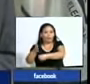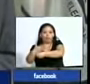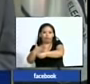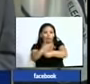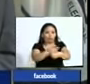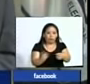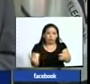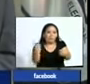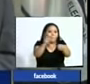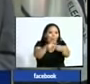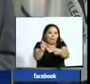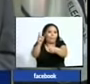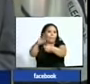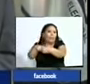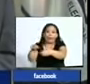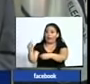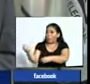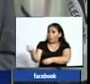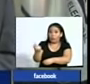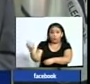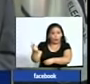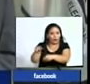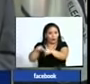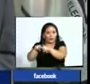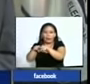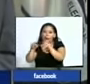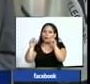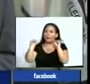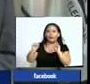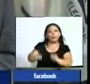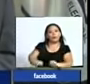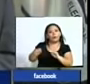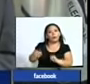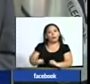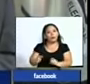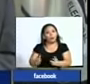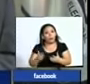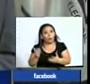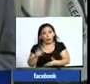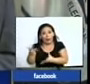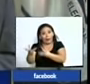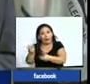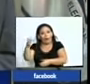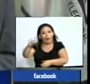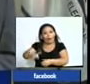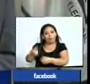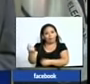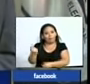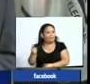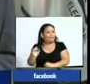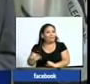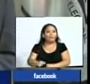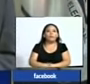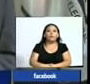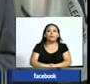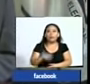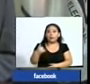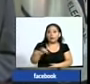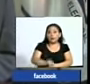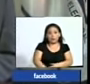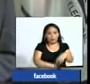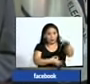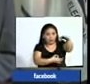por consiguiente están inhabilitados para poder participar por la vía de los no partidarios. Tenemos 3 solicitudes